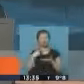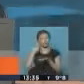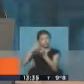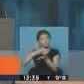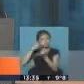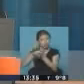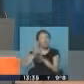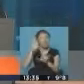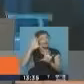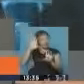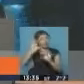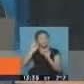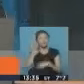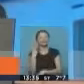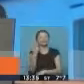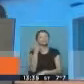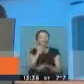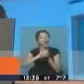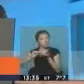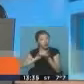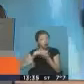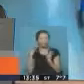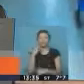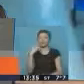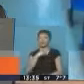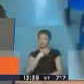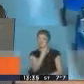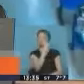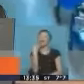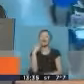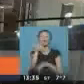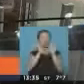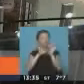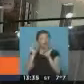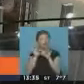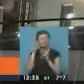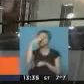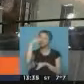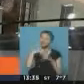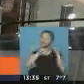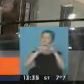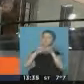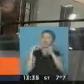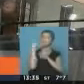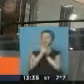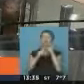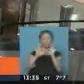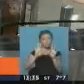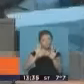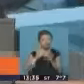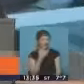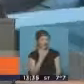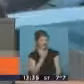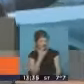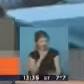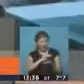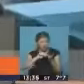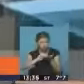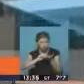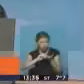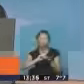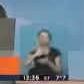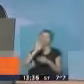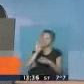voluntario que van a necesitar un abogado y que ahí en la página de an le vamos a explicar absolutamente todo van a necesitar un abogado van a necesitar un abogado que los